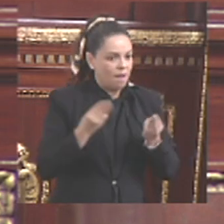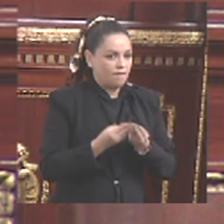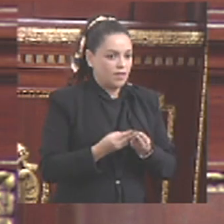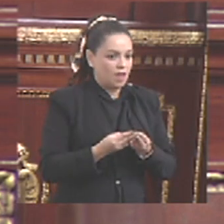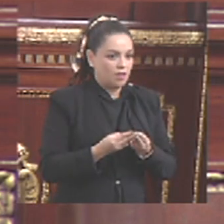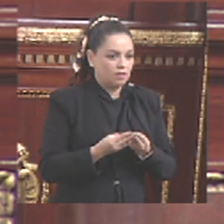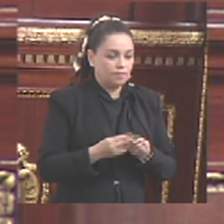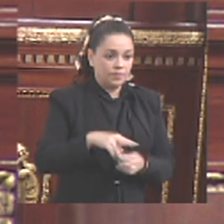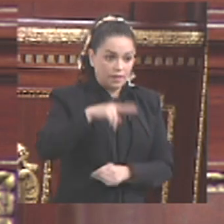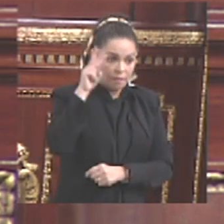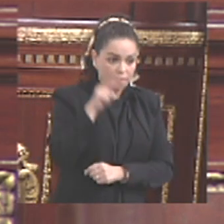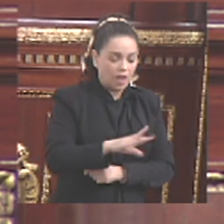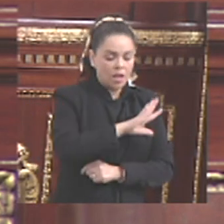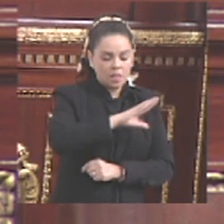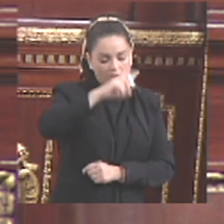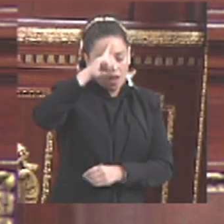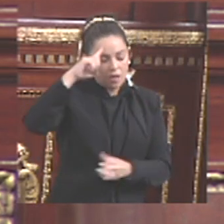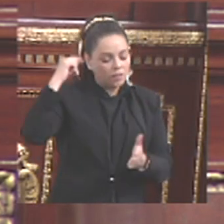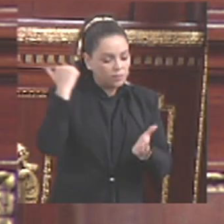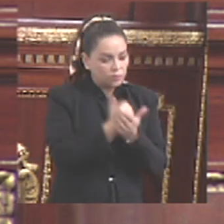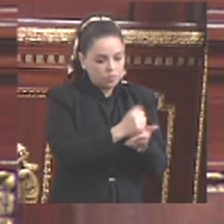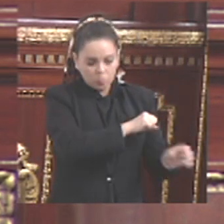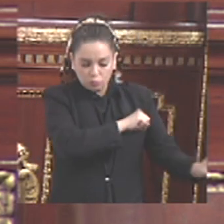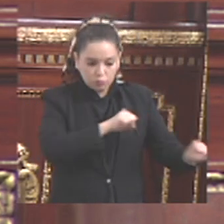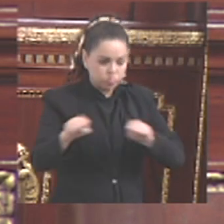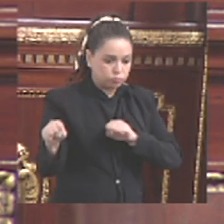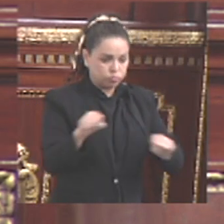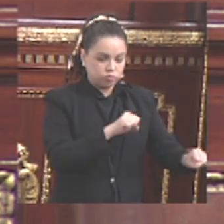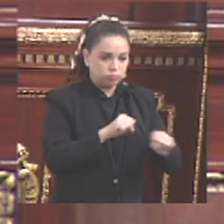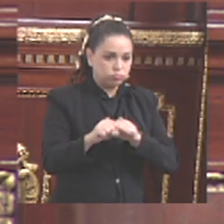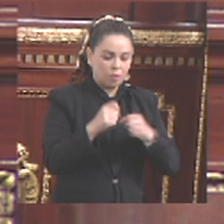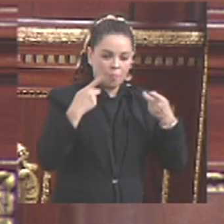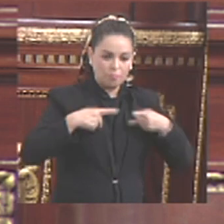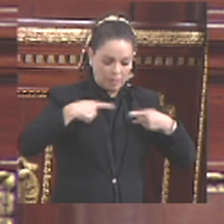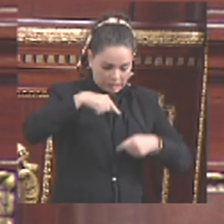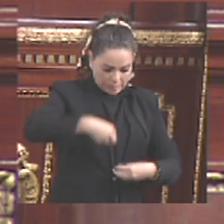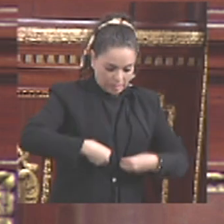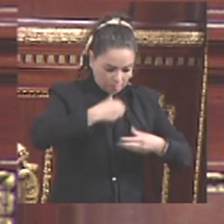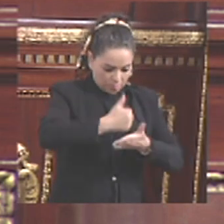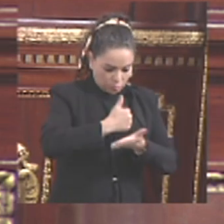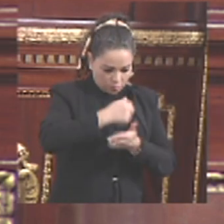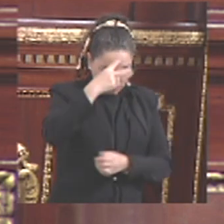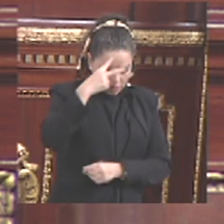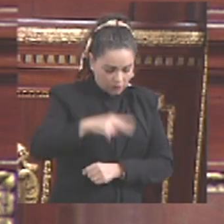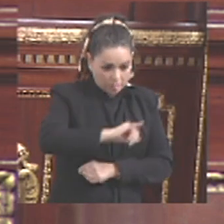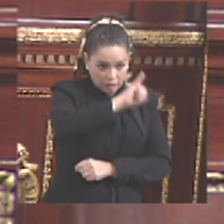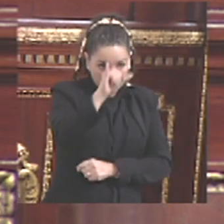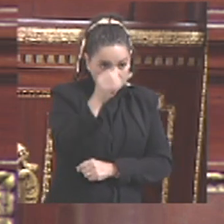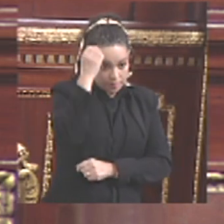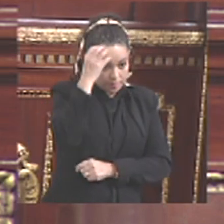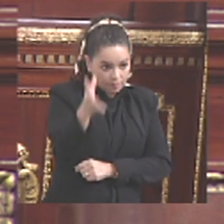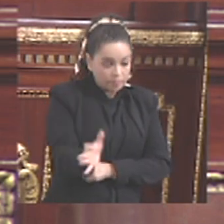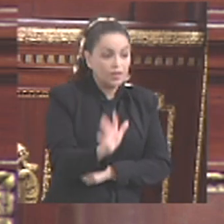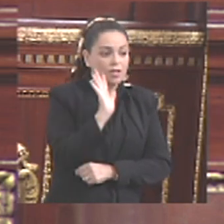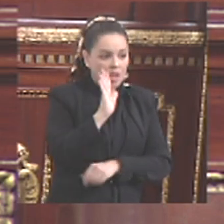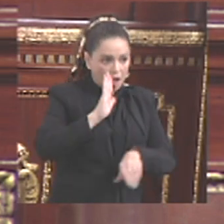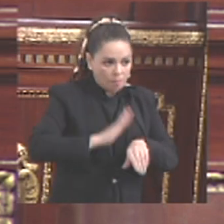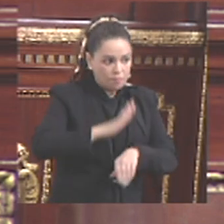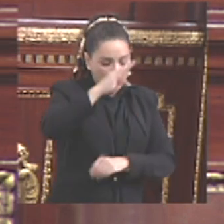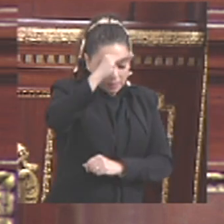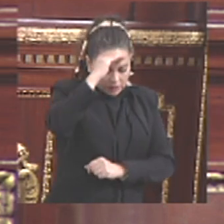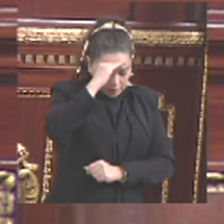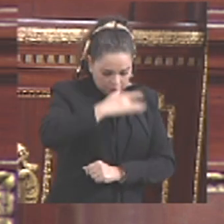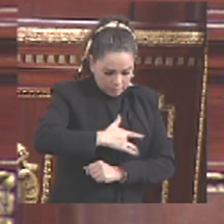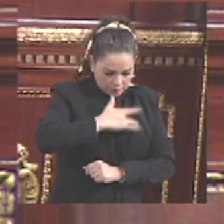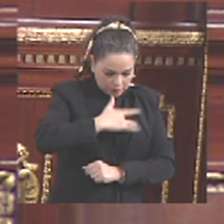los sismos ocurridos han dejado en las y los capitalinos nos hace reflexionar cada vez más sobre todos esos